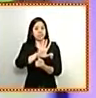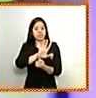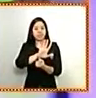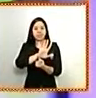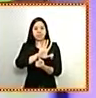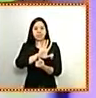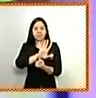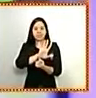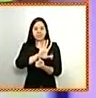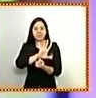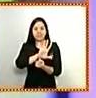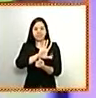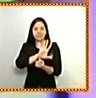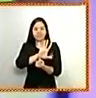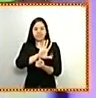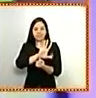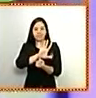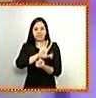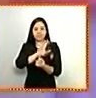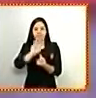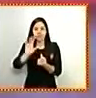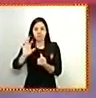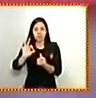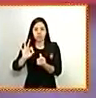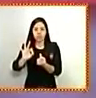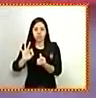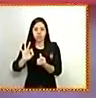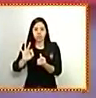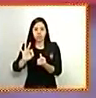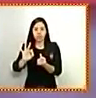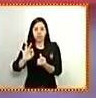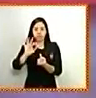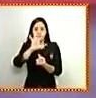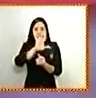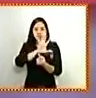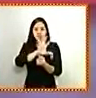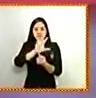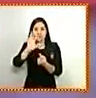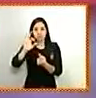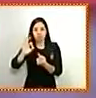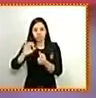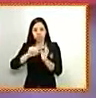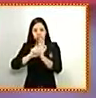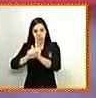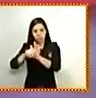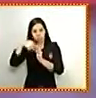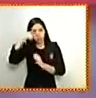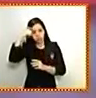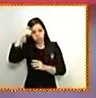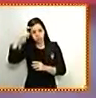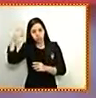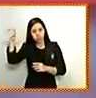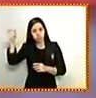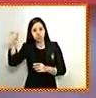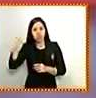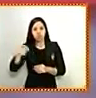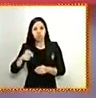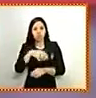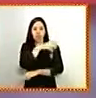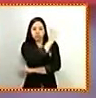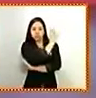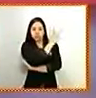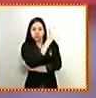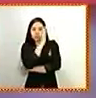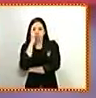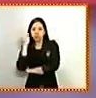dígito. Y este es el 9. Número ganador para la diaria es el 59 con su símbolo de sueño, selva. En el